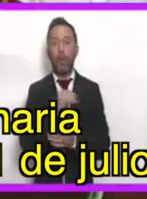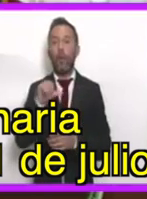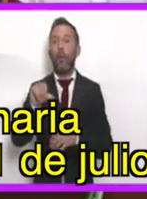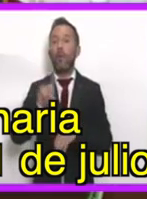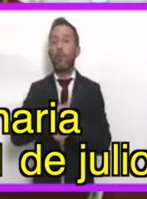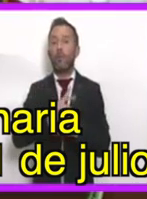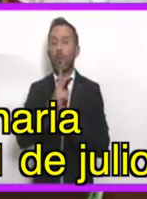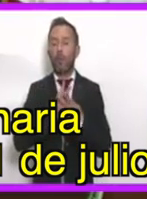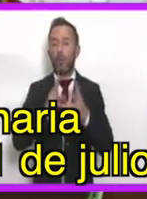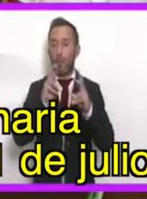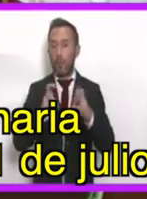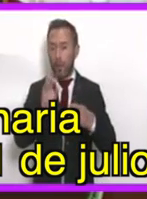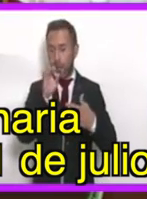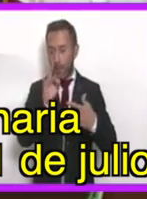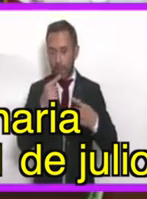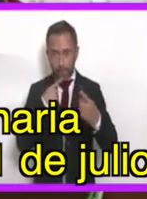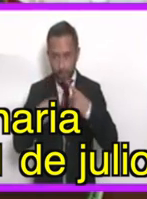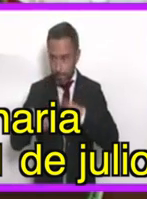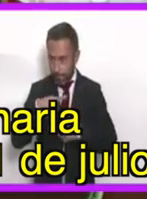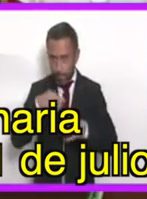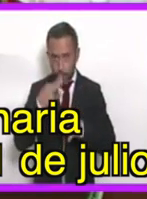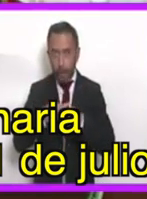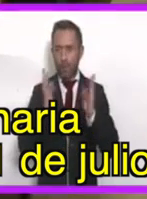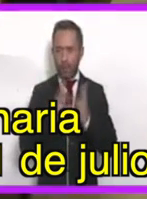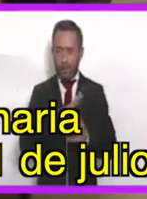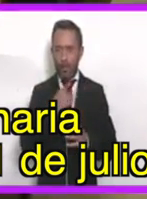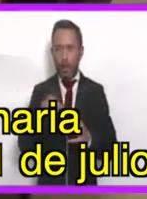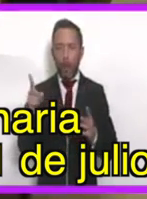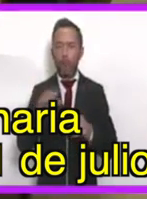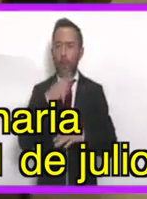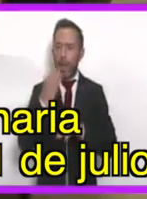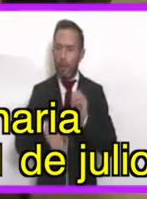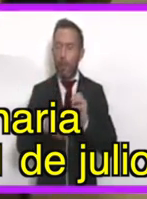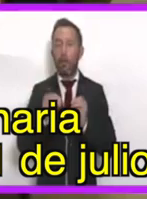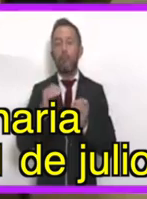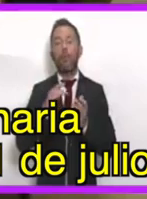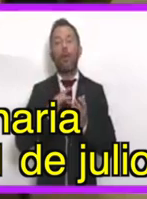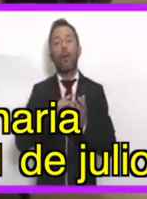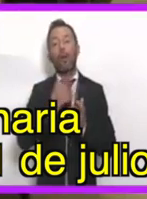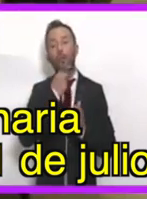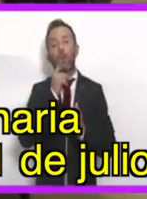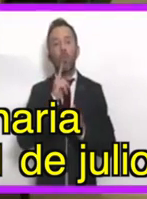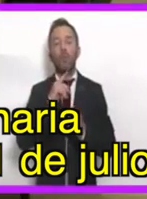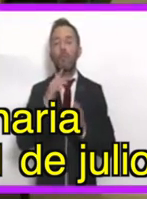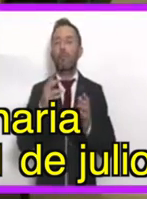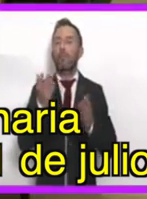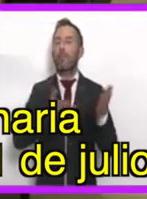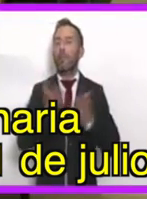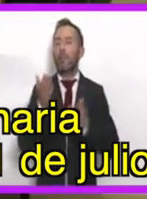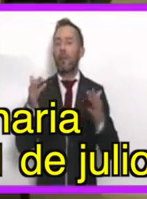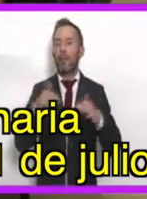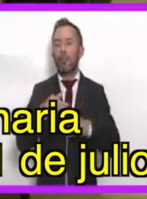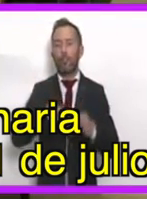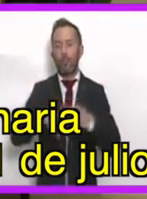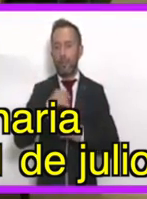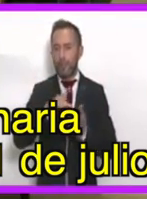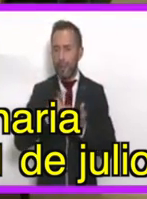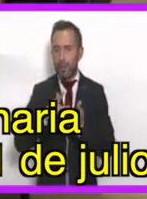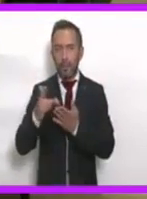jornada electoral local ordinaria 2017 2018 comenzará a las 20 horas del domingo 1º de julio de